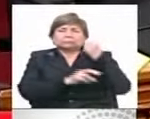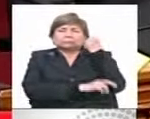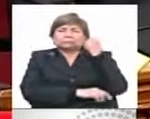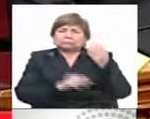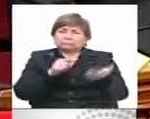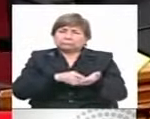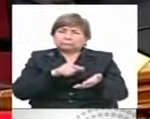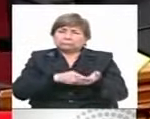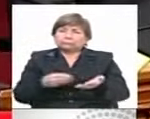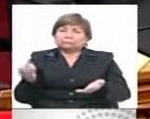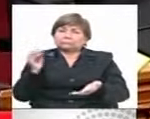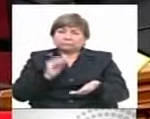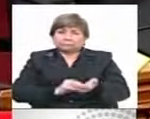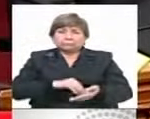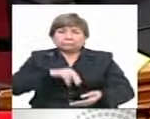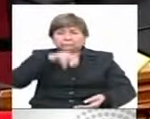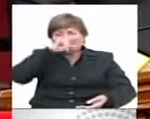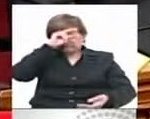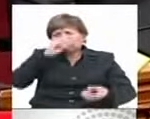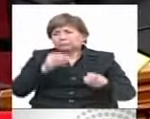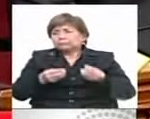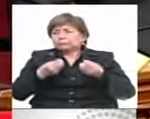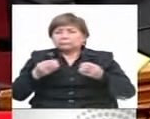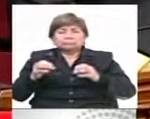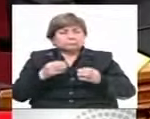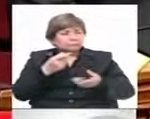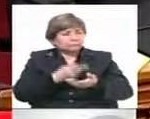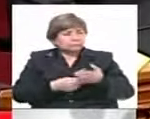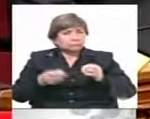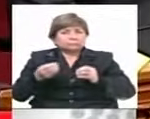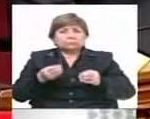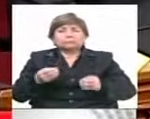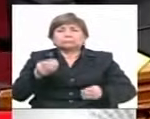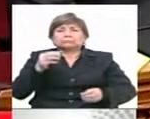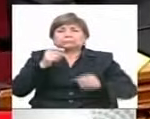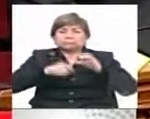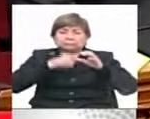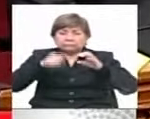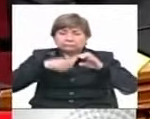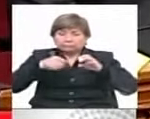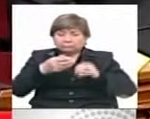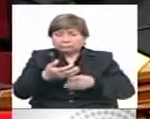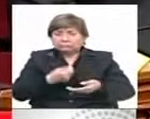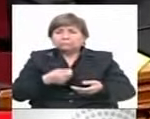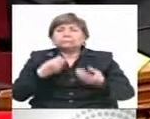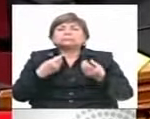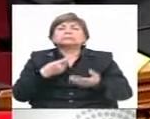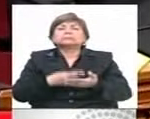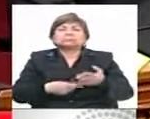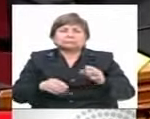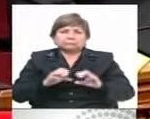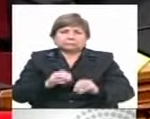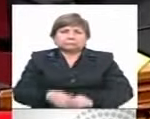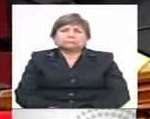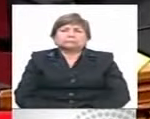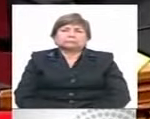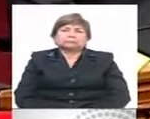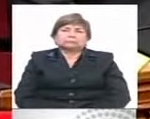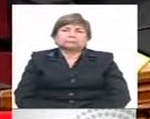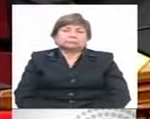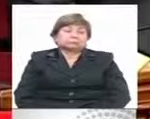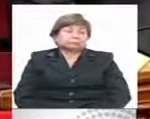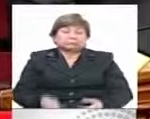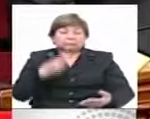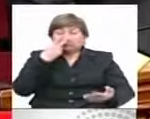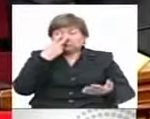más? ¿Cómo va a ser? ¿Van a hacer funcionar la maquinita? ¿Qué van a hacer? Eso no lo